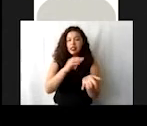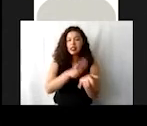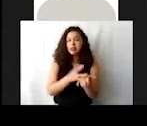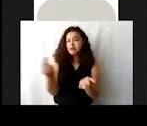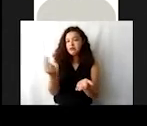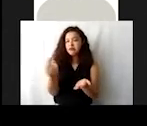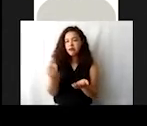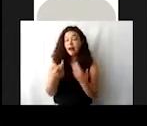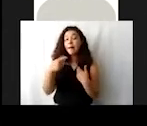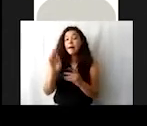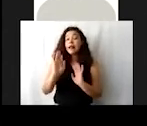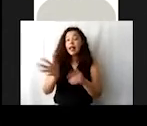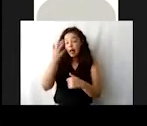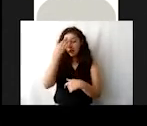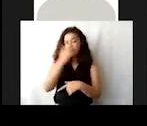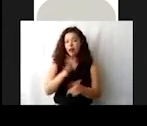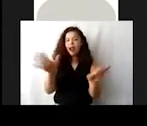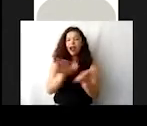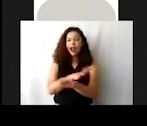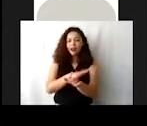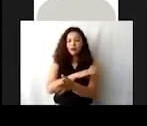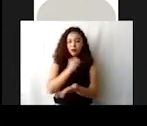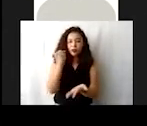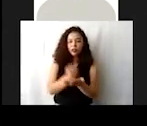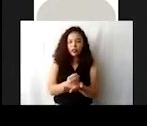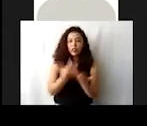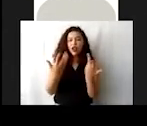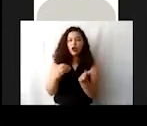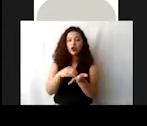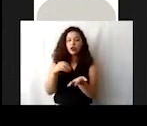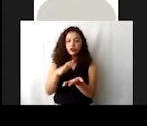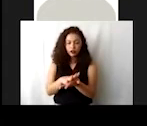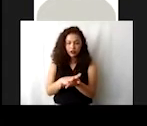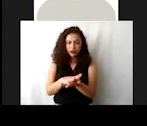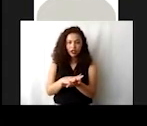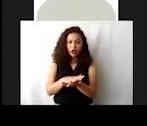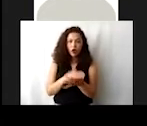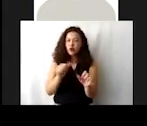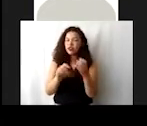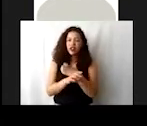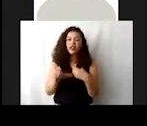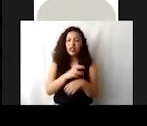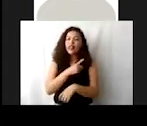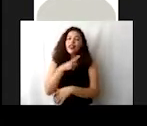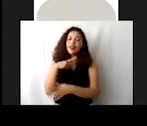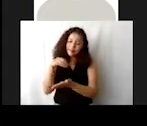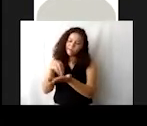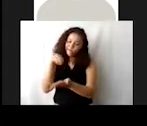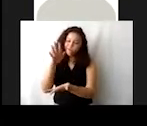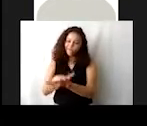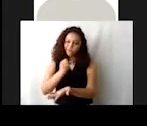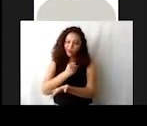para modificación de obligaciones, alguna pues sí tendría uno que acudir con la cita, ¿no? Entonces, acude